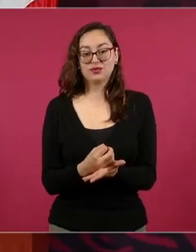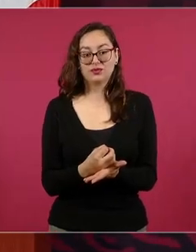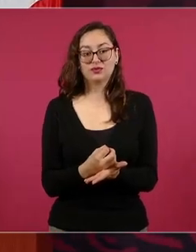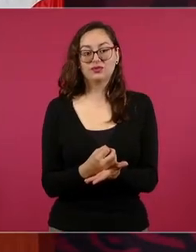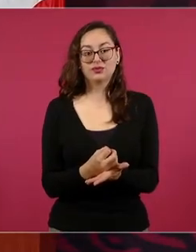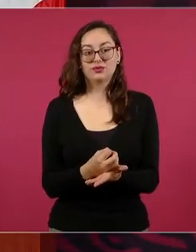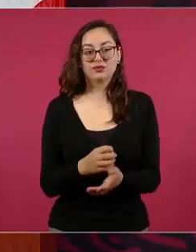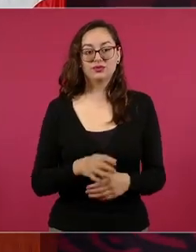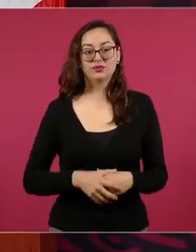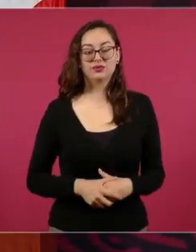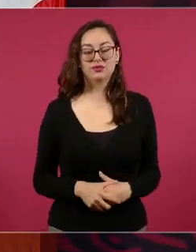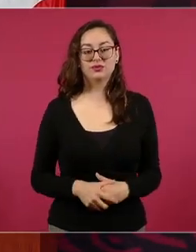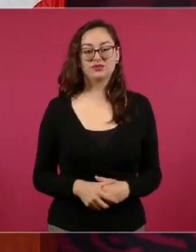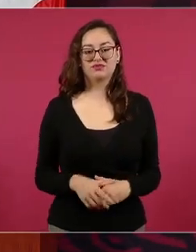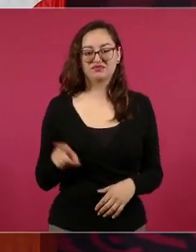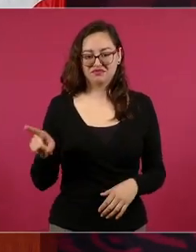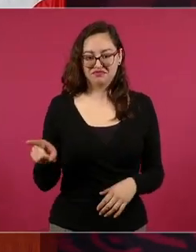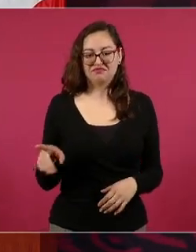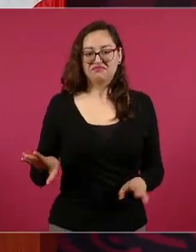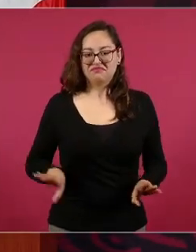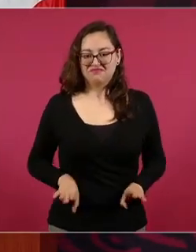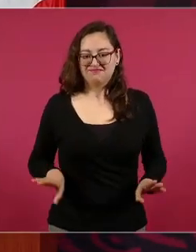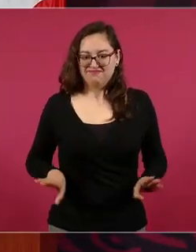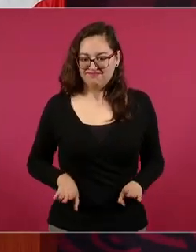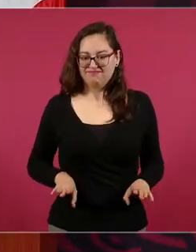voluntad de triunfo de México.